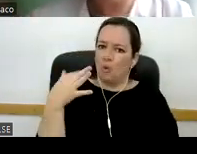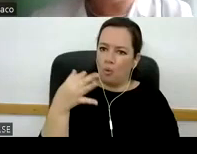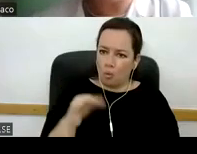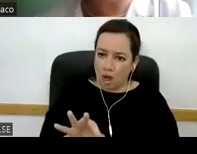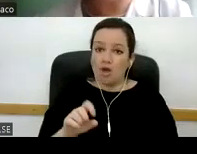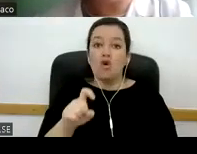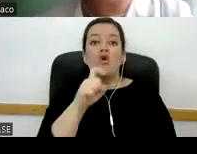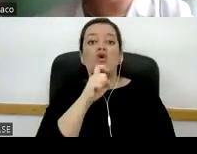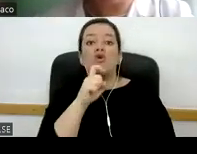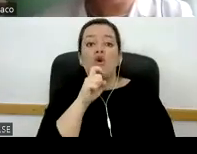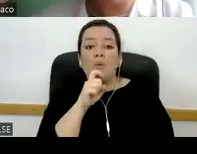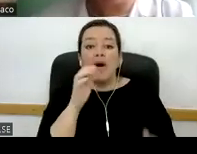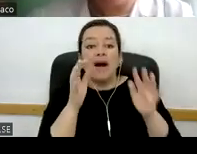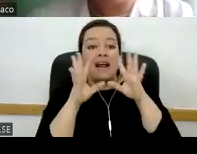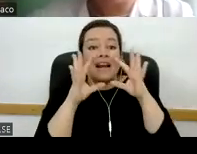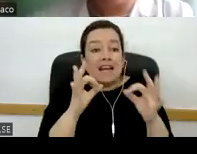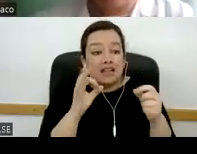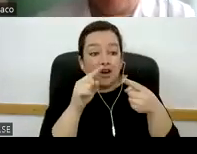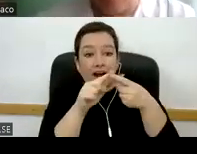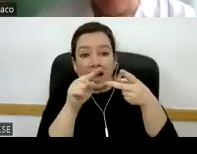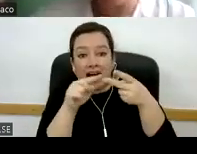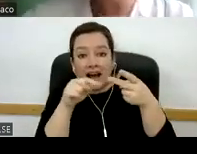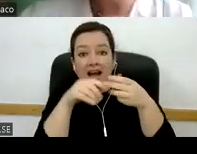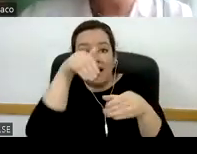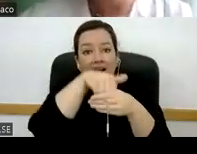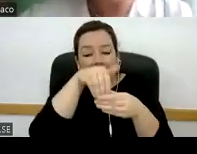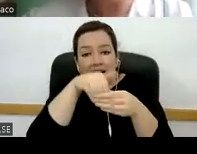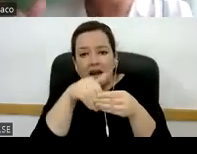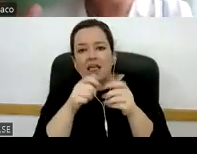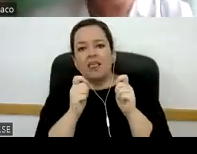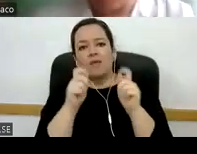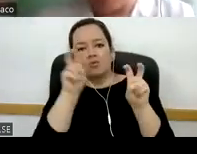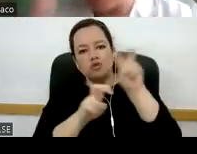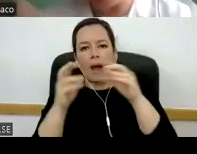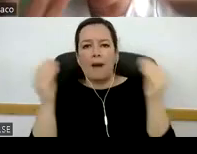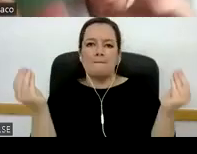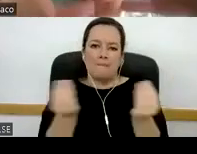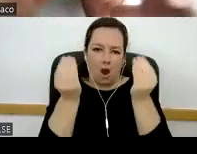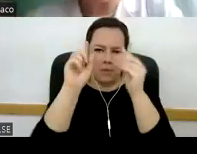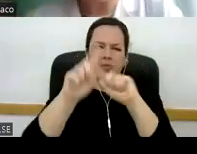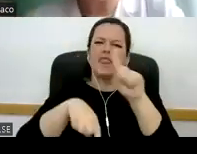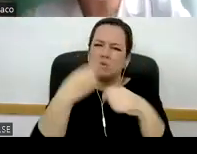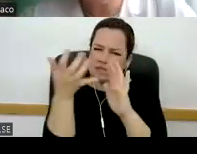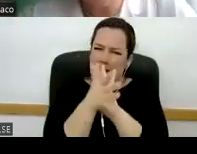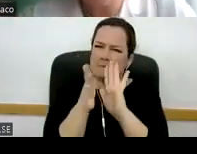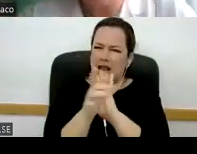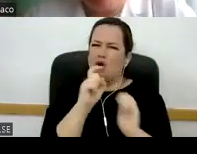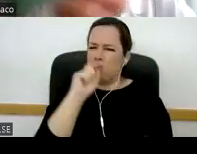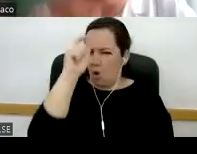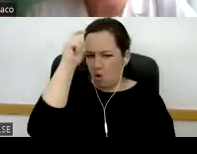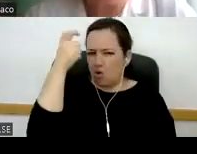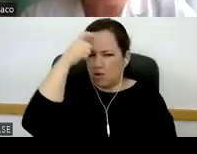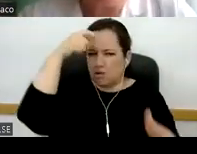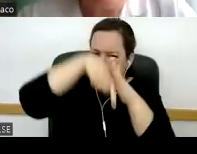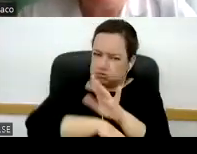actuando sobre cada uno de los factores que implican, cuya suma da lugar a este riesgo cardiovascular. Luego lo miraremos, pero este concepto quedará